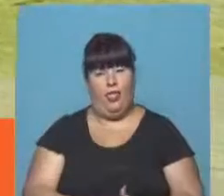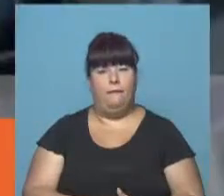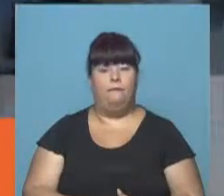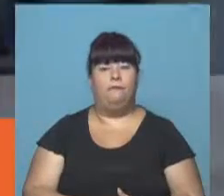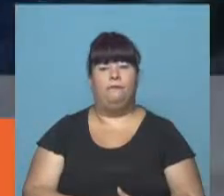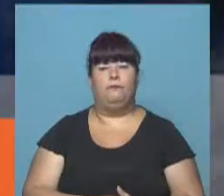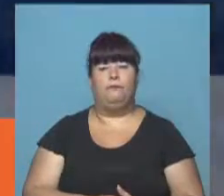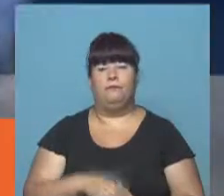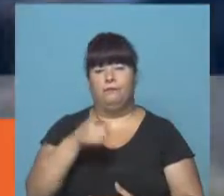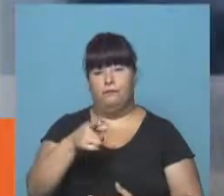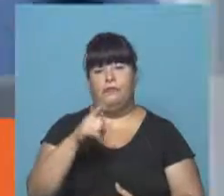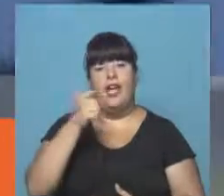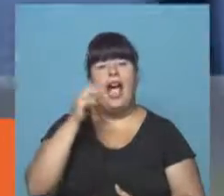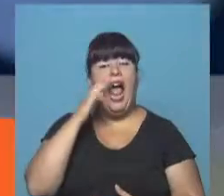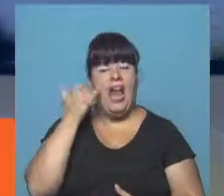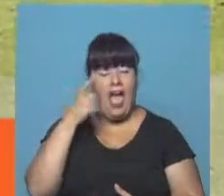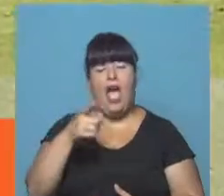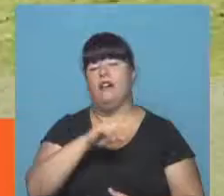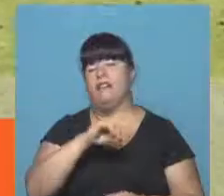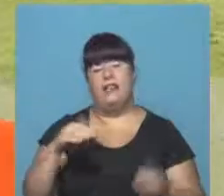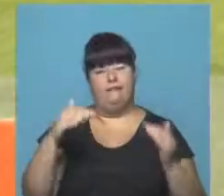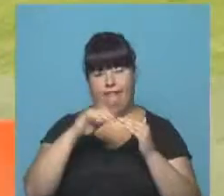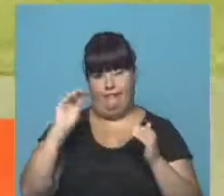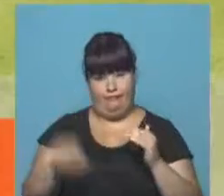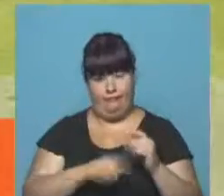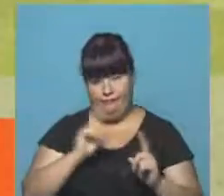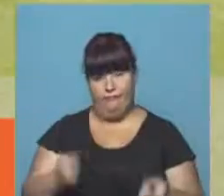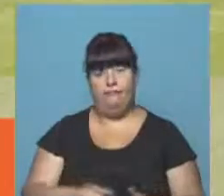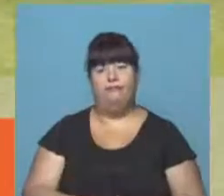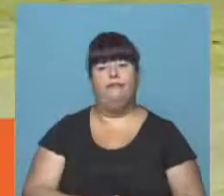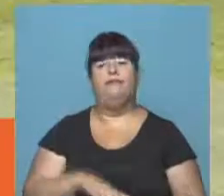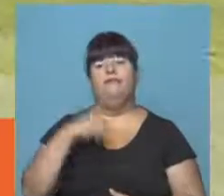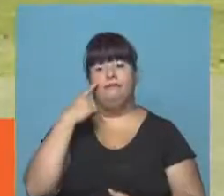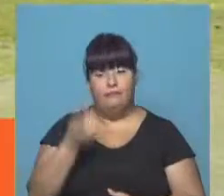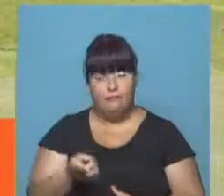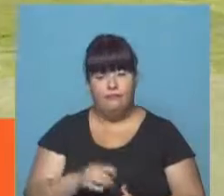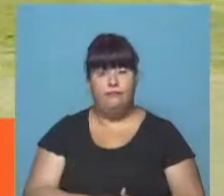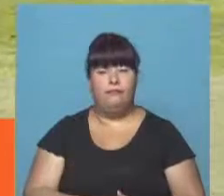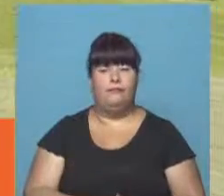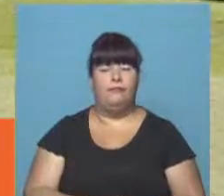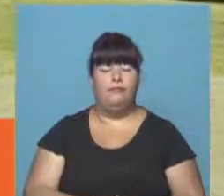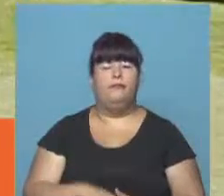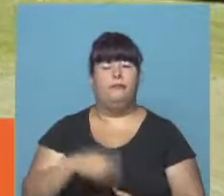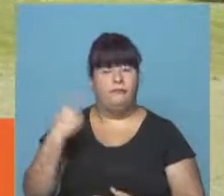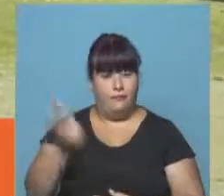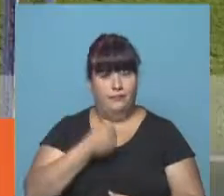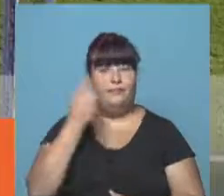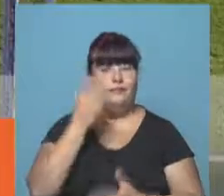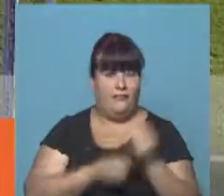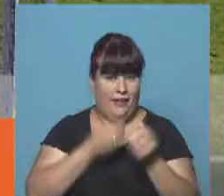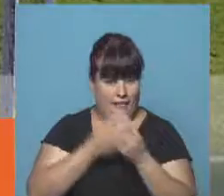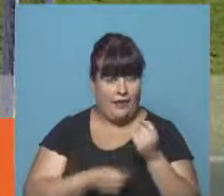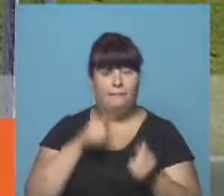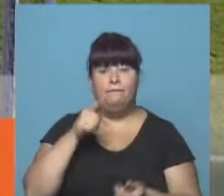de Aguirre Garay no podía igualar para Estudiantes de La Plata. Iban a ser varios los que iban a errar.